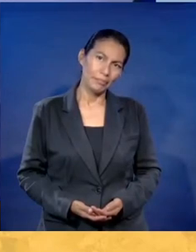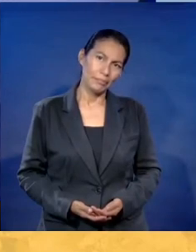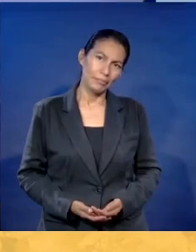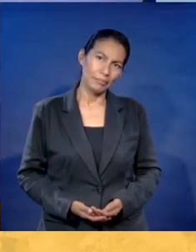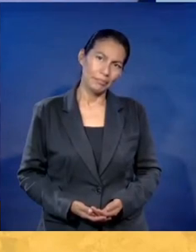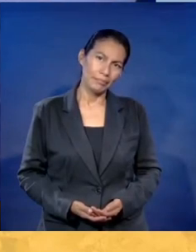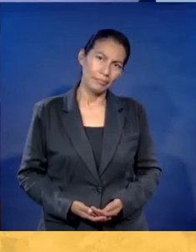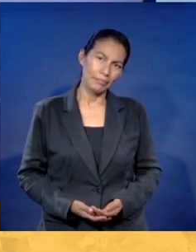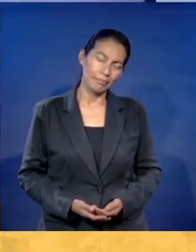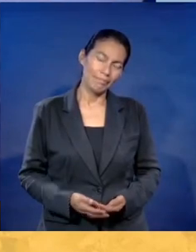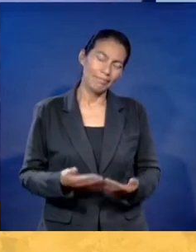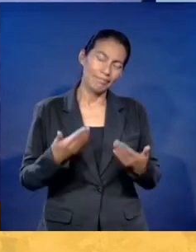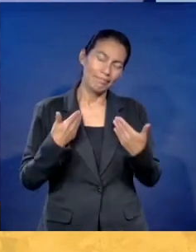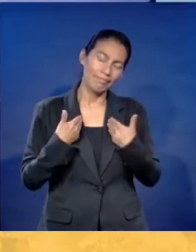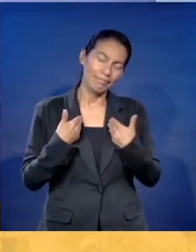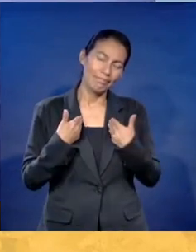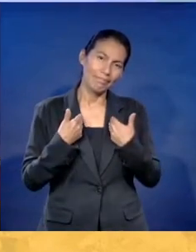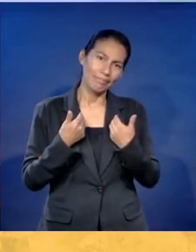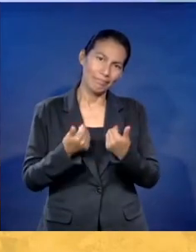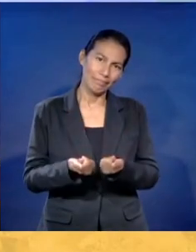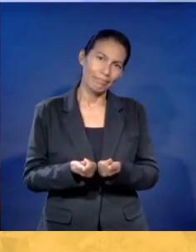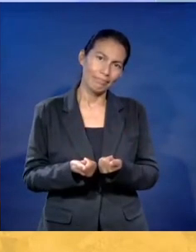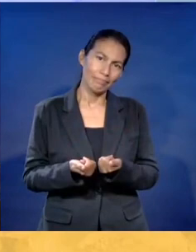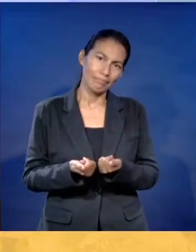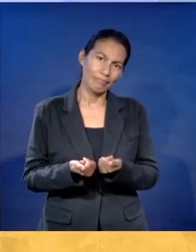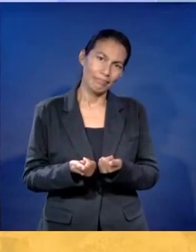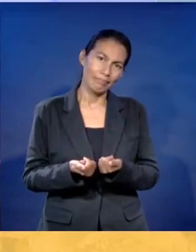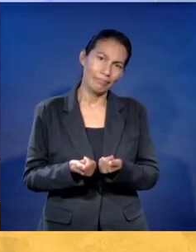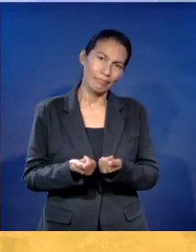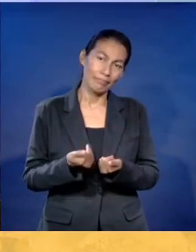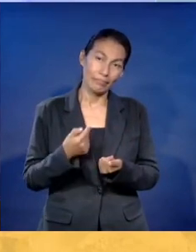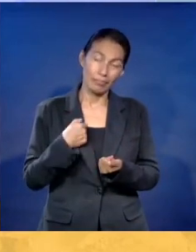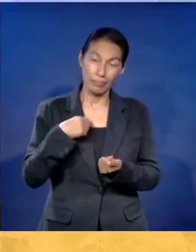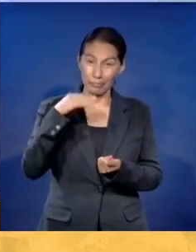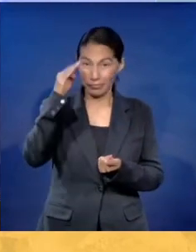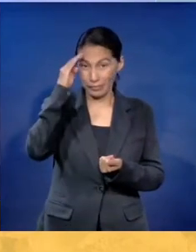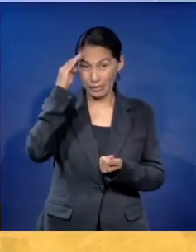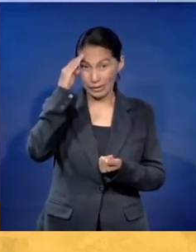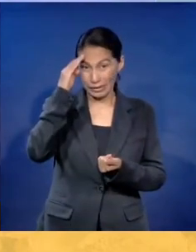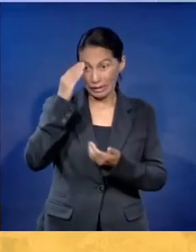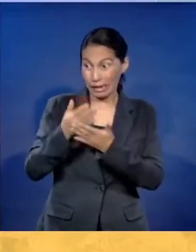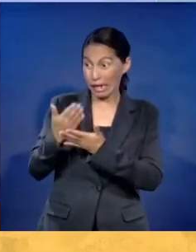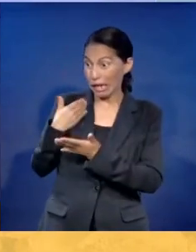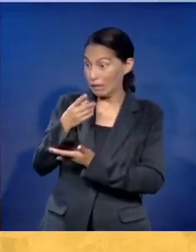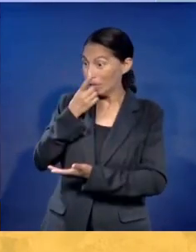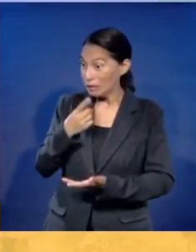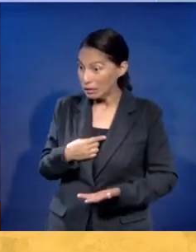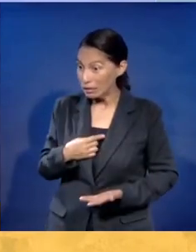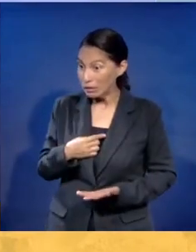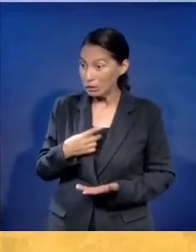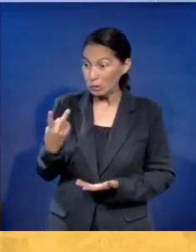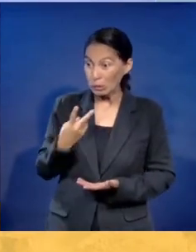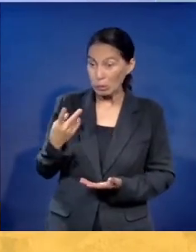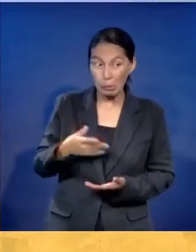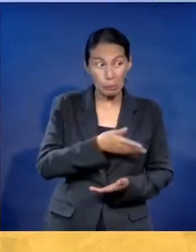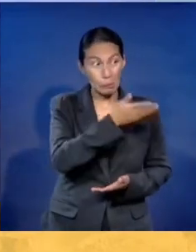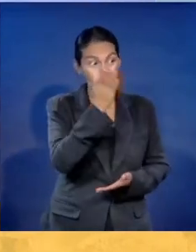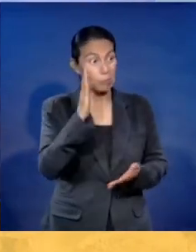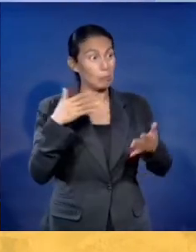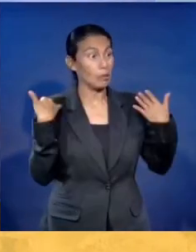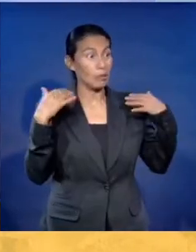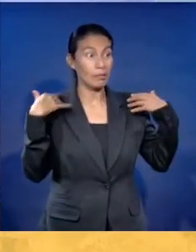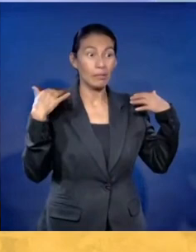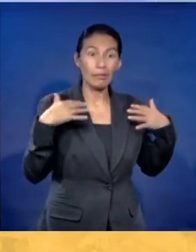sabes que entendí Yo casi pensé Y por qué no me dijiste eso antes hubiéramos hecho un tour de lo lindo por todos lados